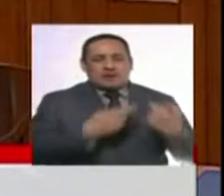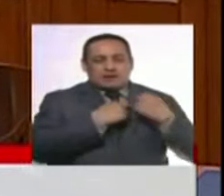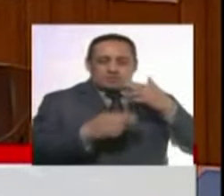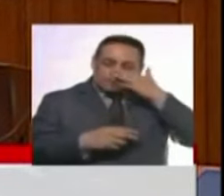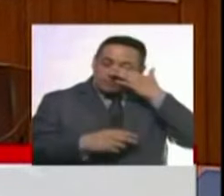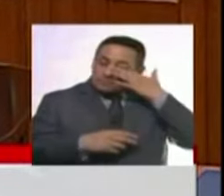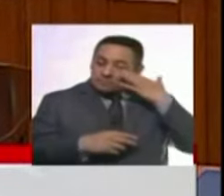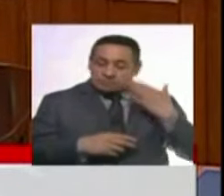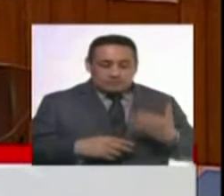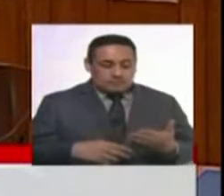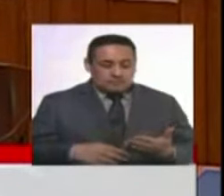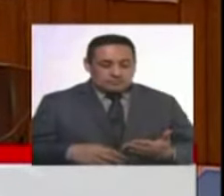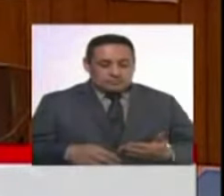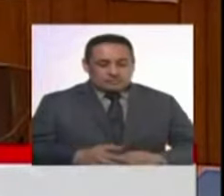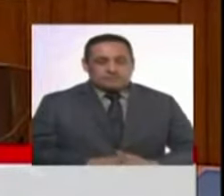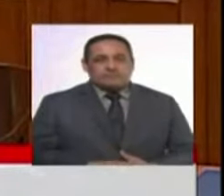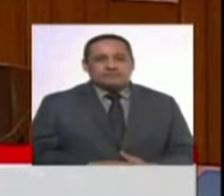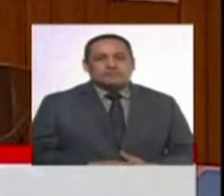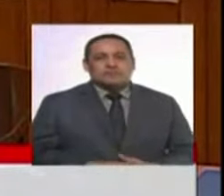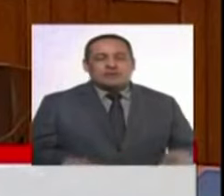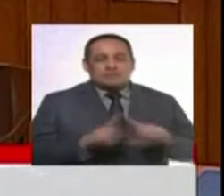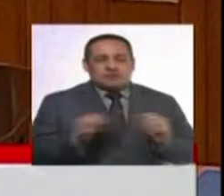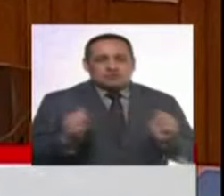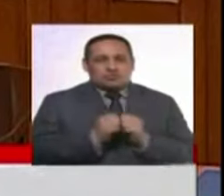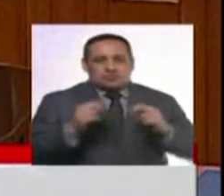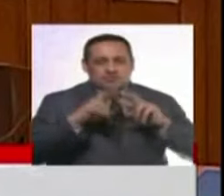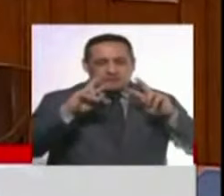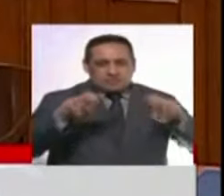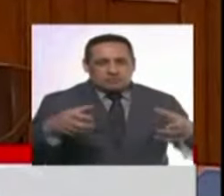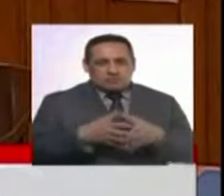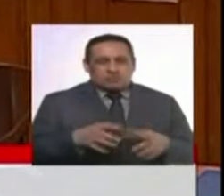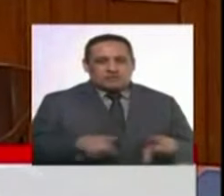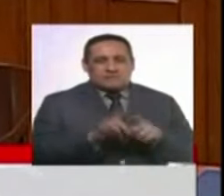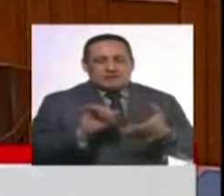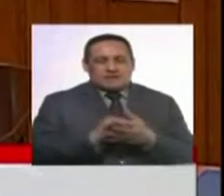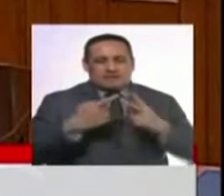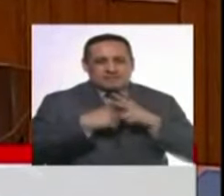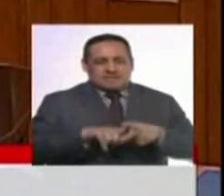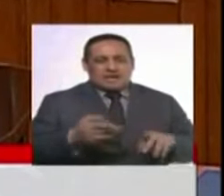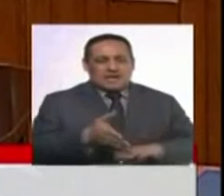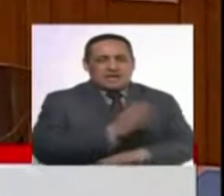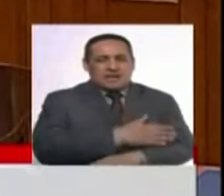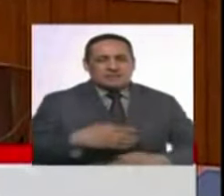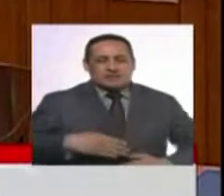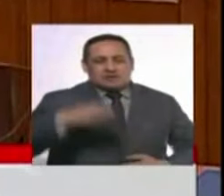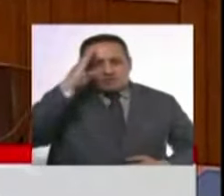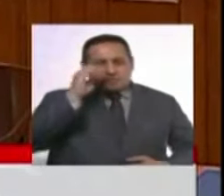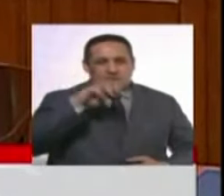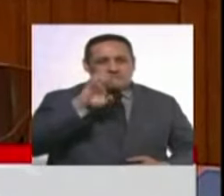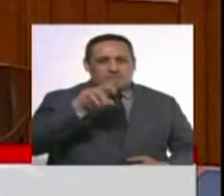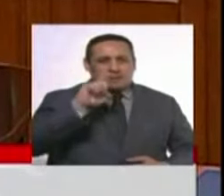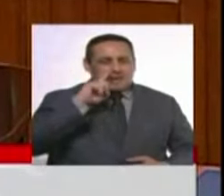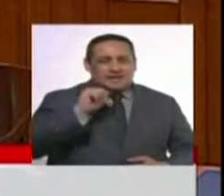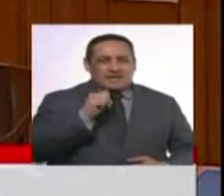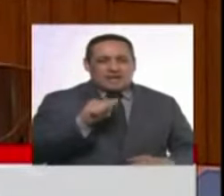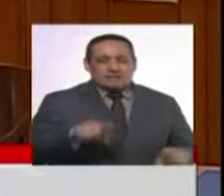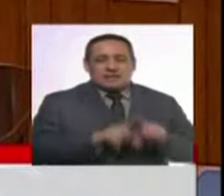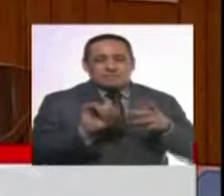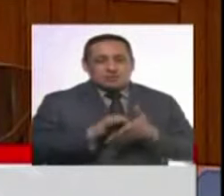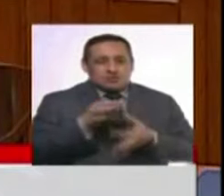alguno con relación a la investigación disciplinaria iniciada contra el teniente general Mejía Montenegro